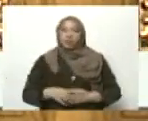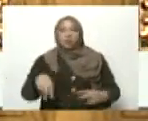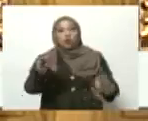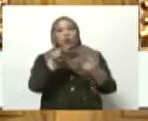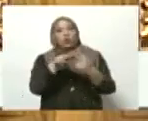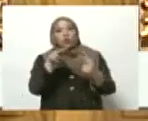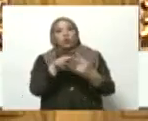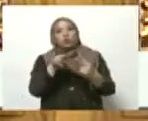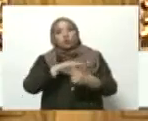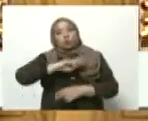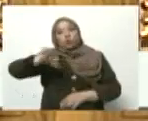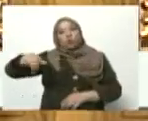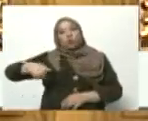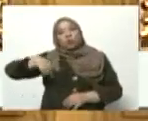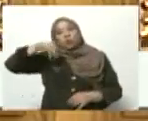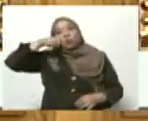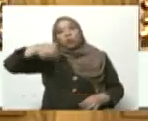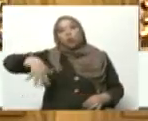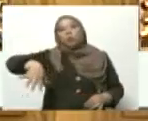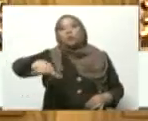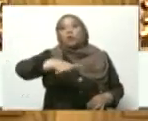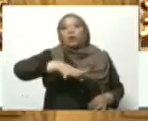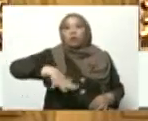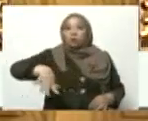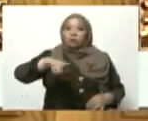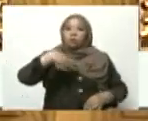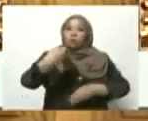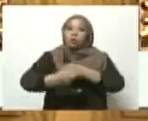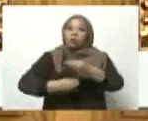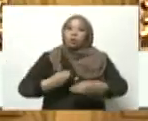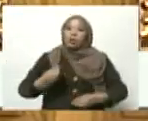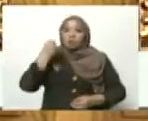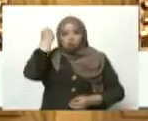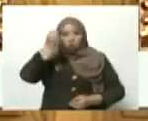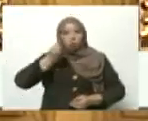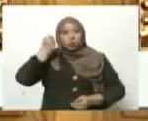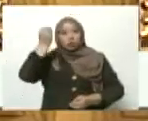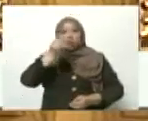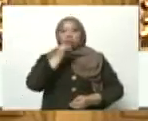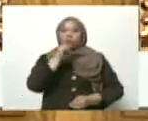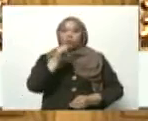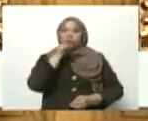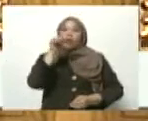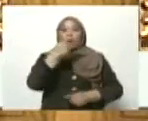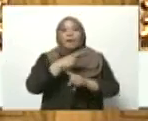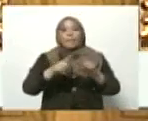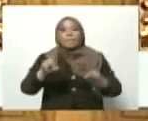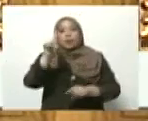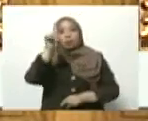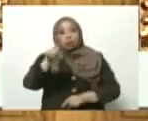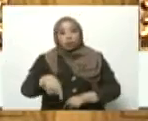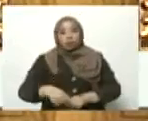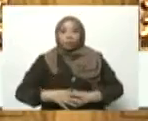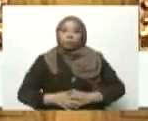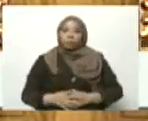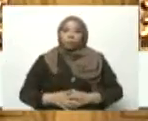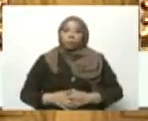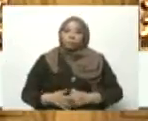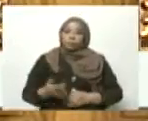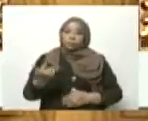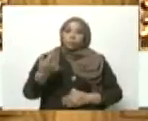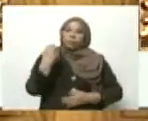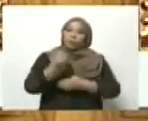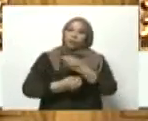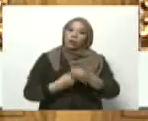por ustedes y por nuestro pueblo para elevar nuestro nivel de conciencia, de información, pero también para actuar sobre la realidad, porque como